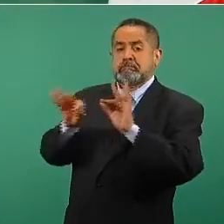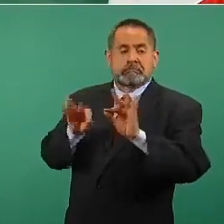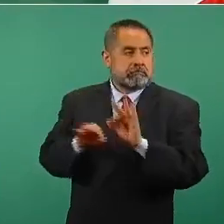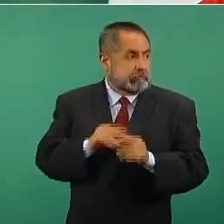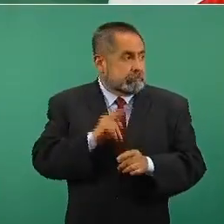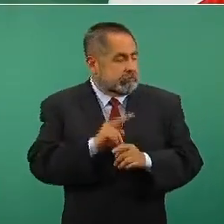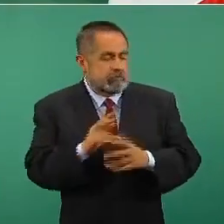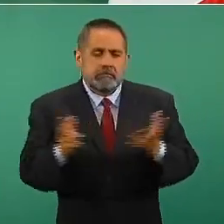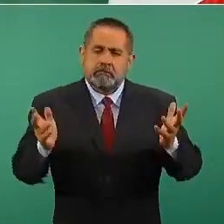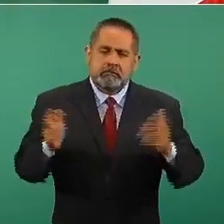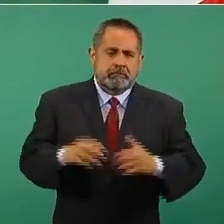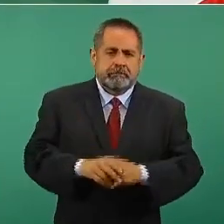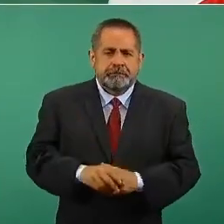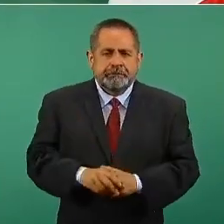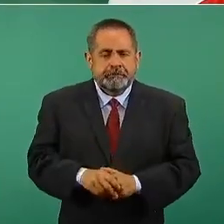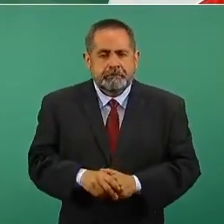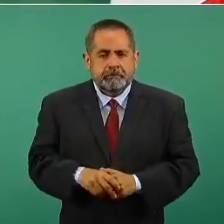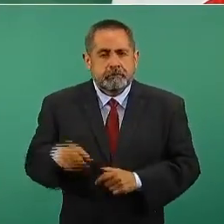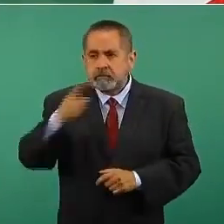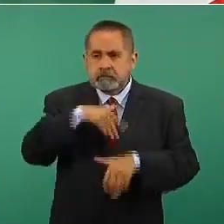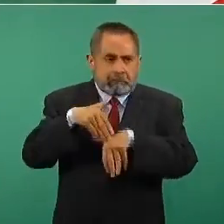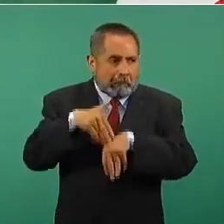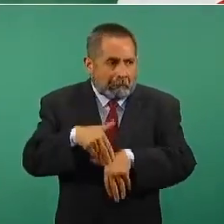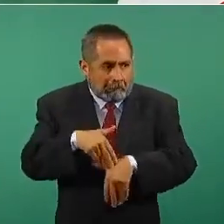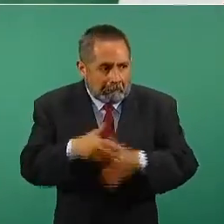y vamos a irnos